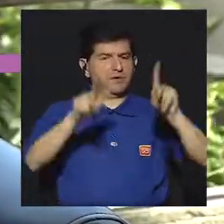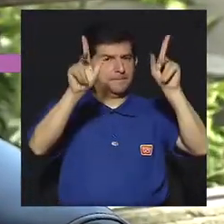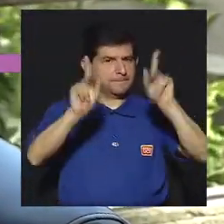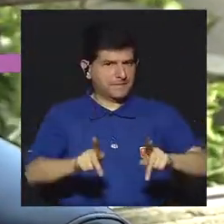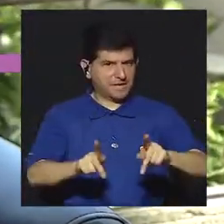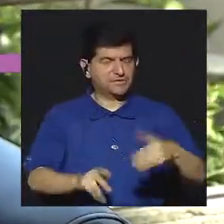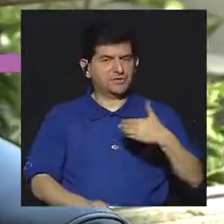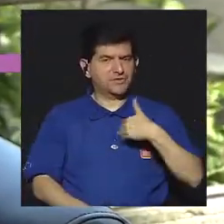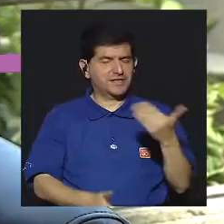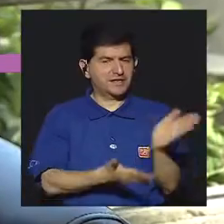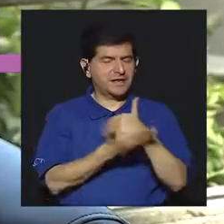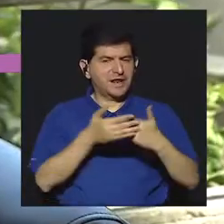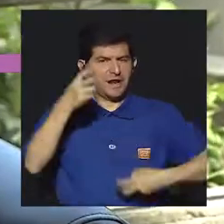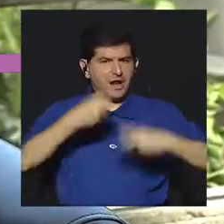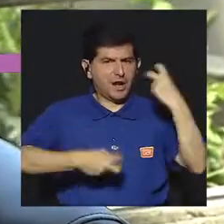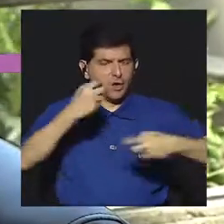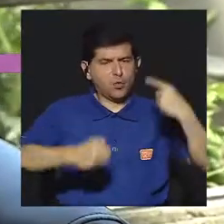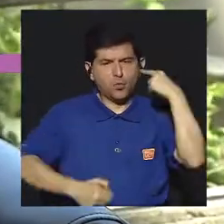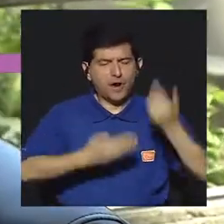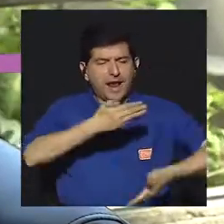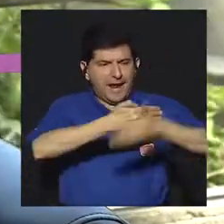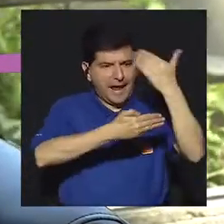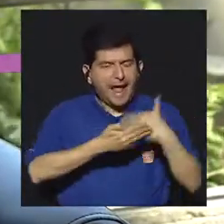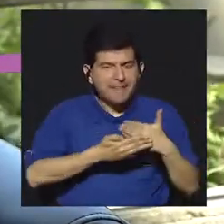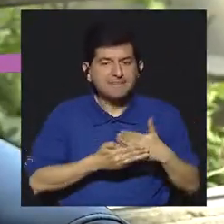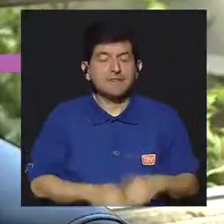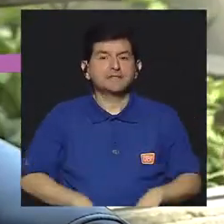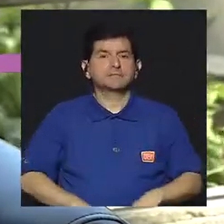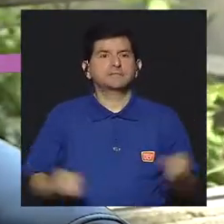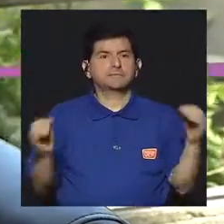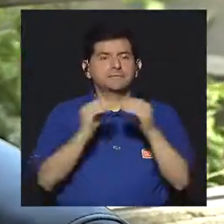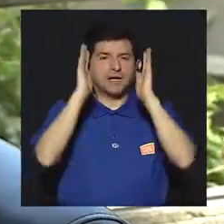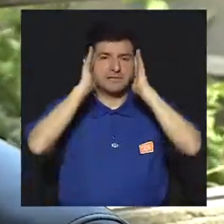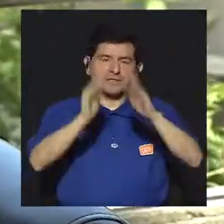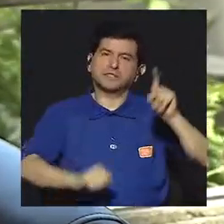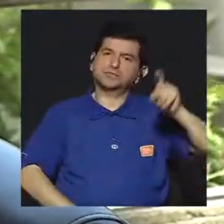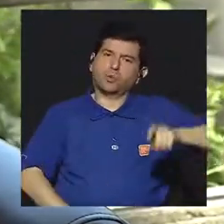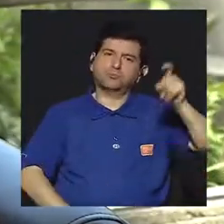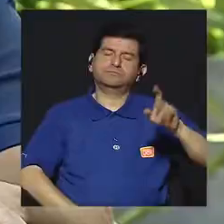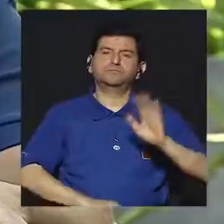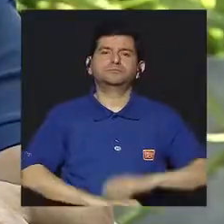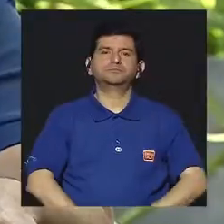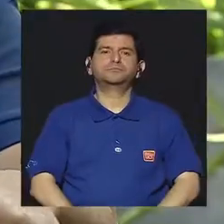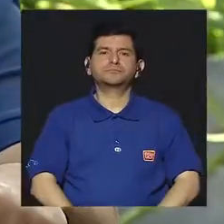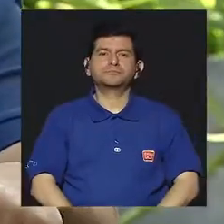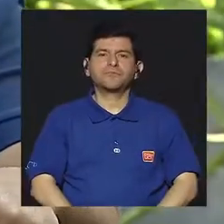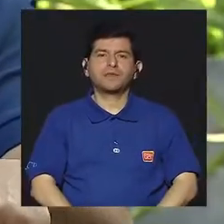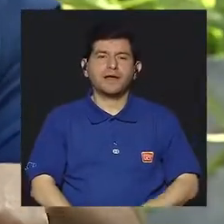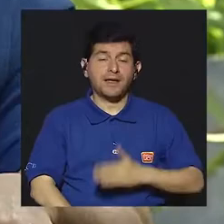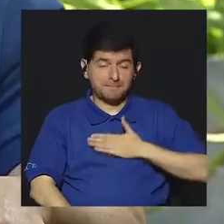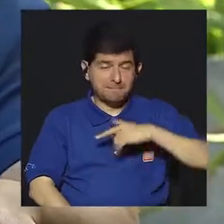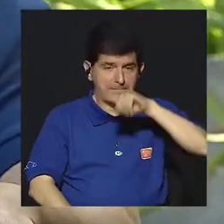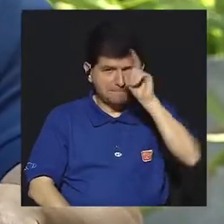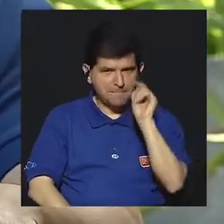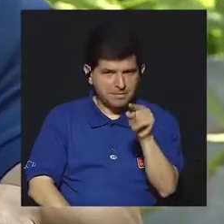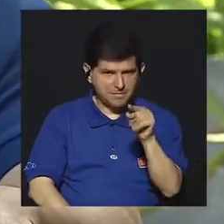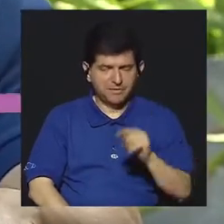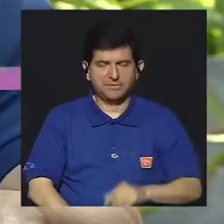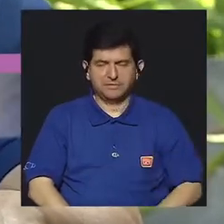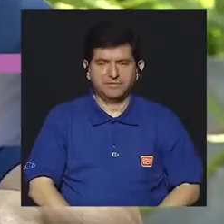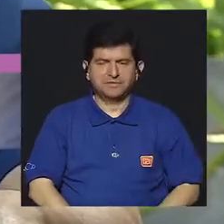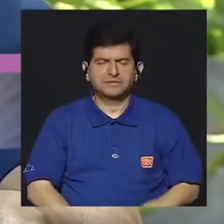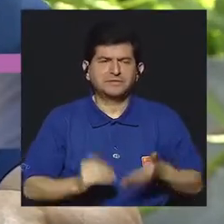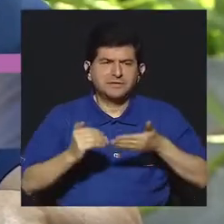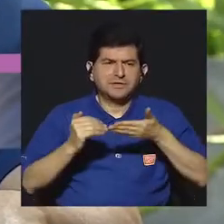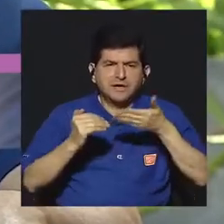el paciente ha tenido algún trastorno auditivo previo para todavía ponerle mucho más atención, ¿verdad? Precisamente ahí va mi pregunta.